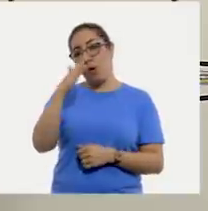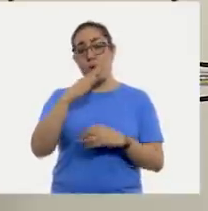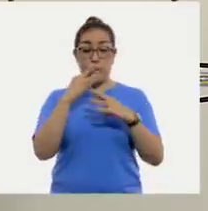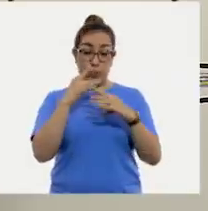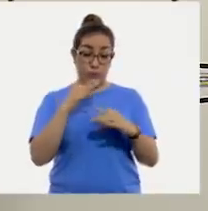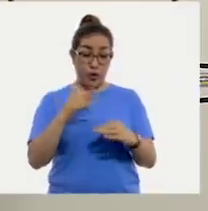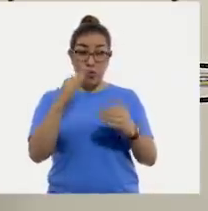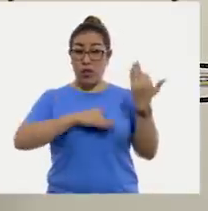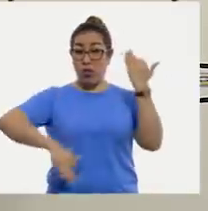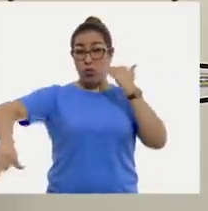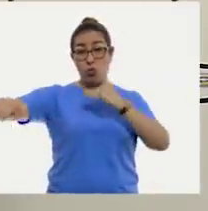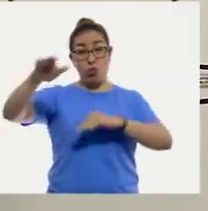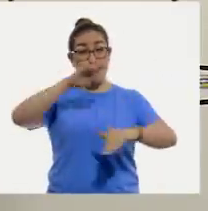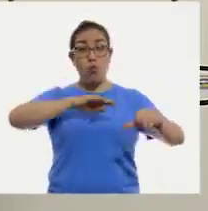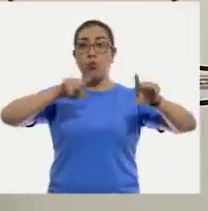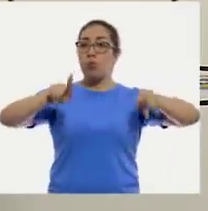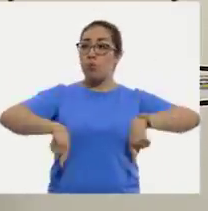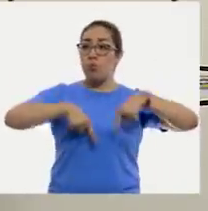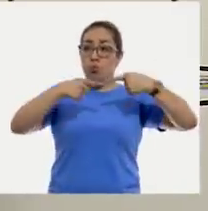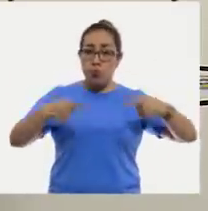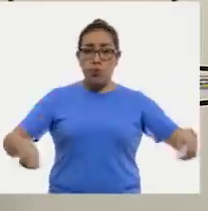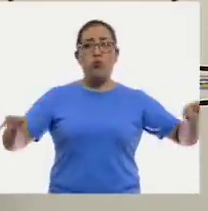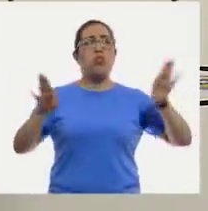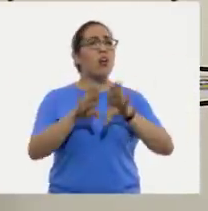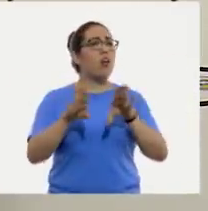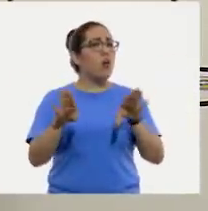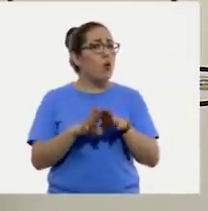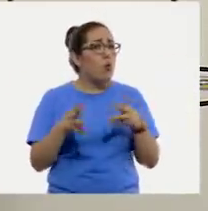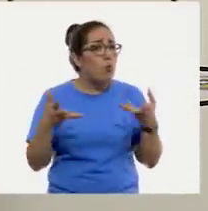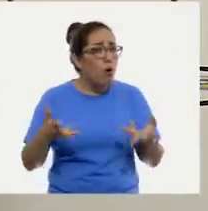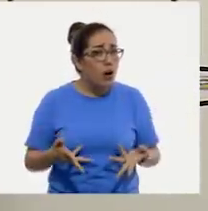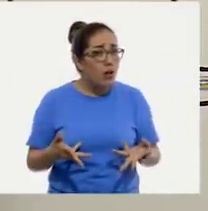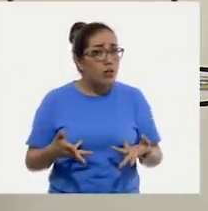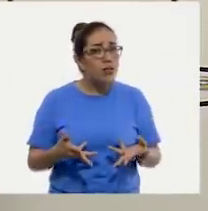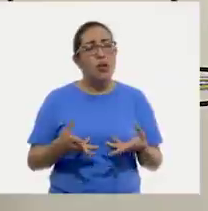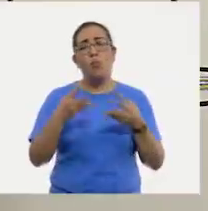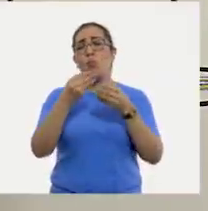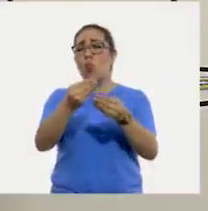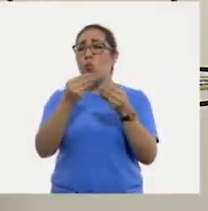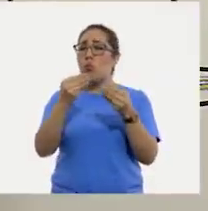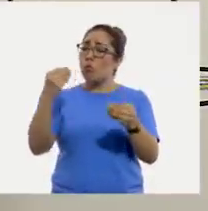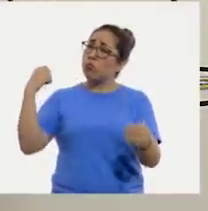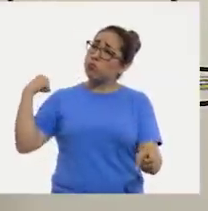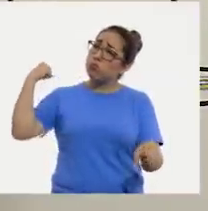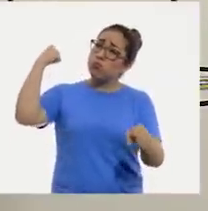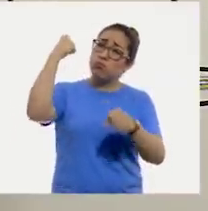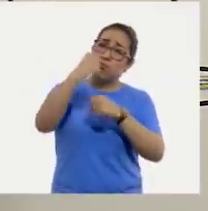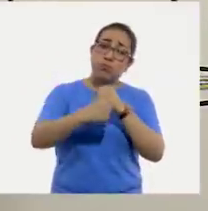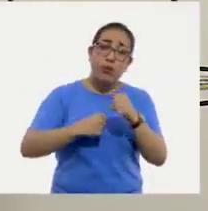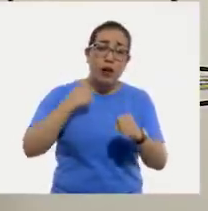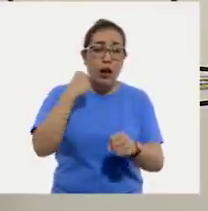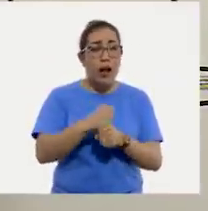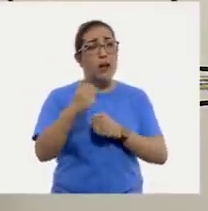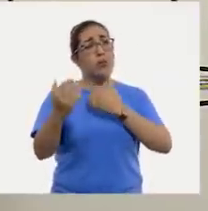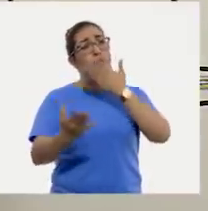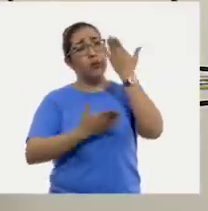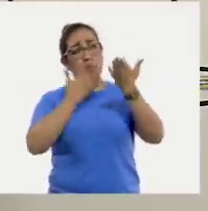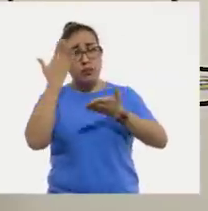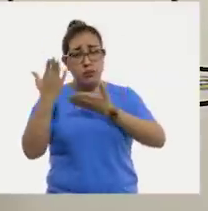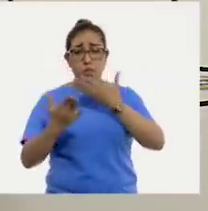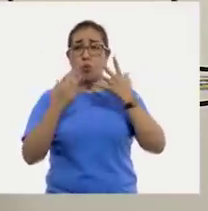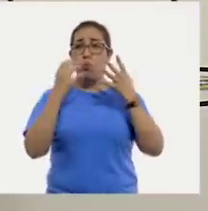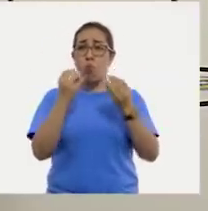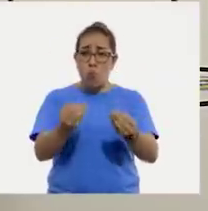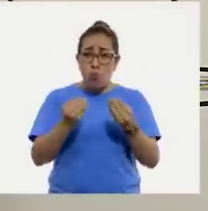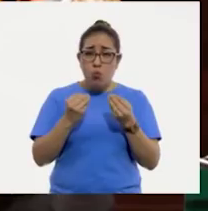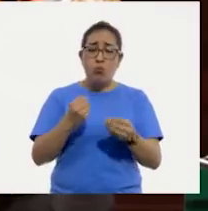los instrumentos musicales se logra tocar con muchos años de estudio, con una gran disciplina a lo largo de